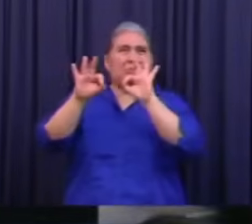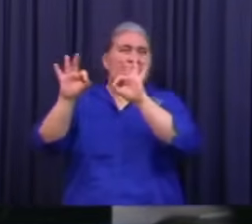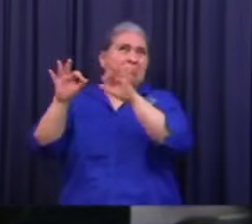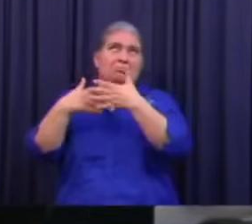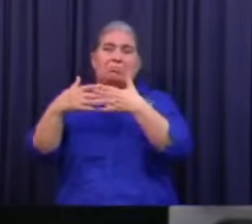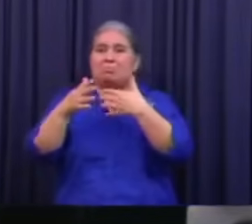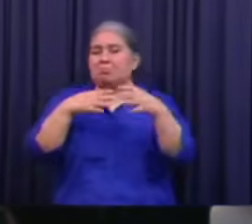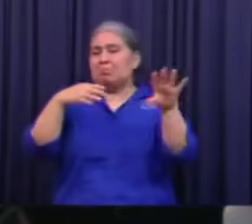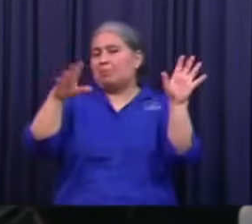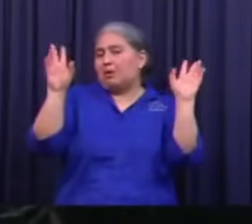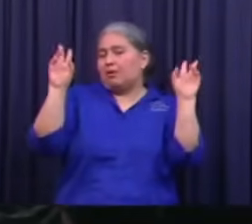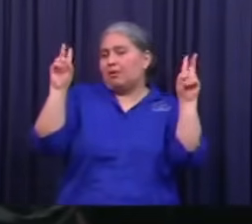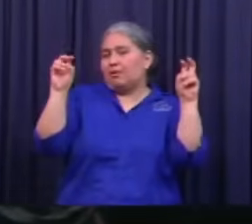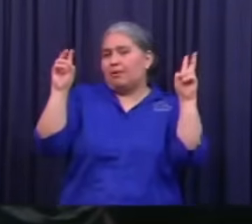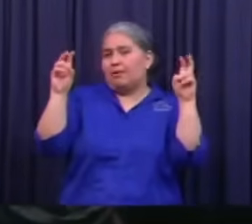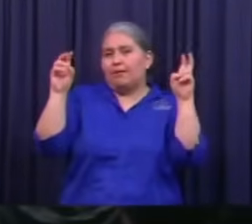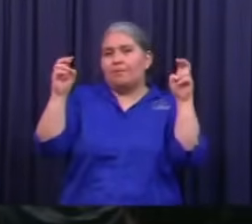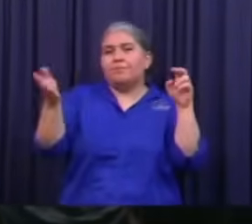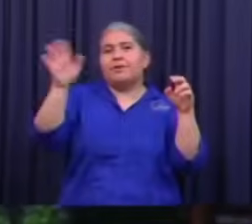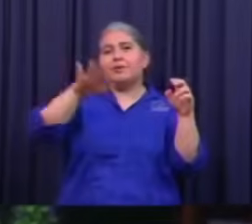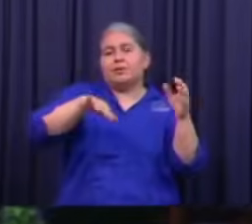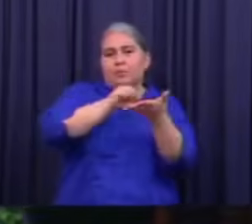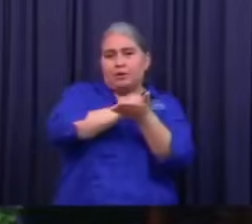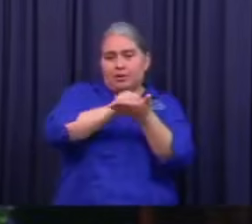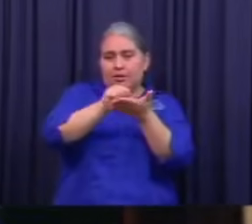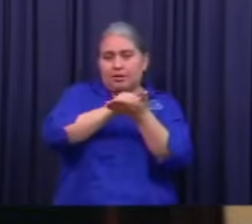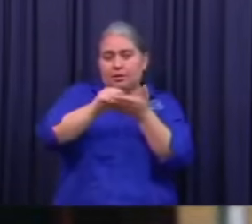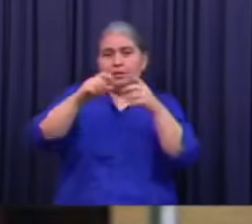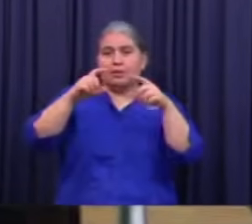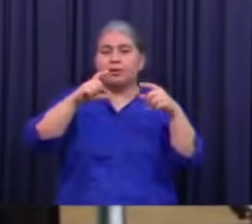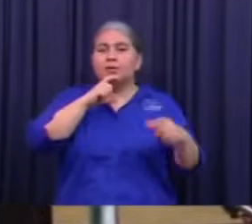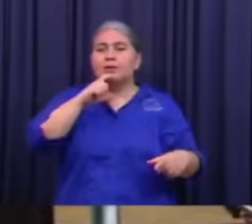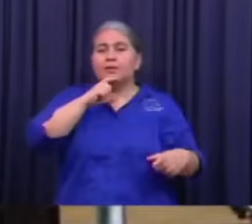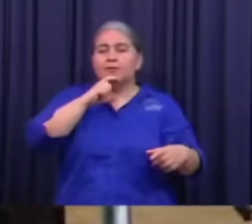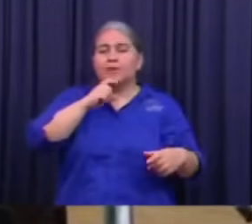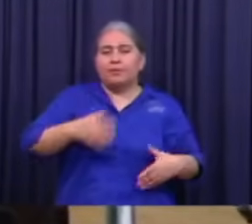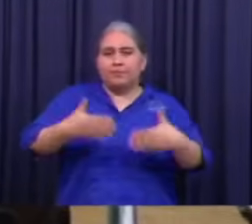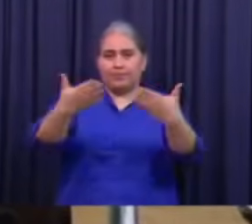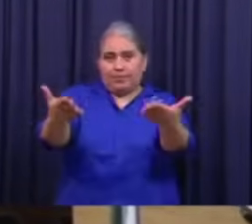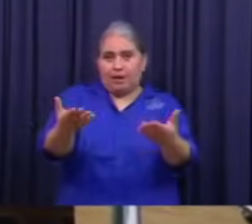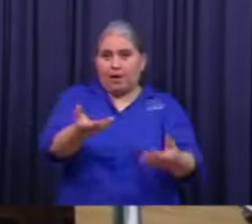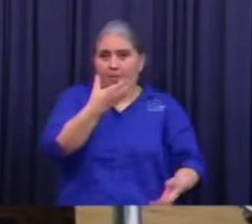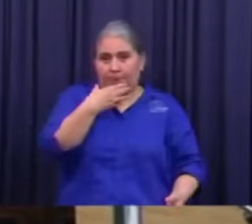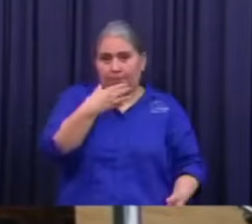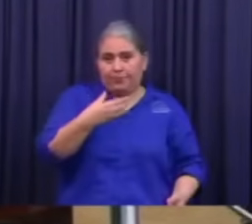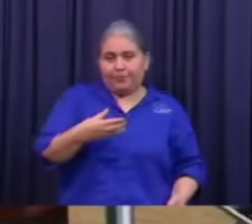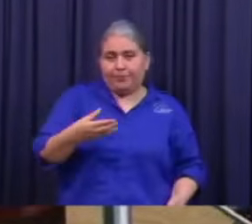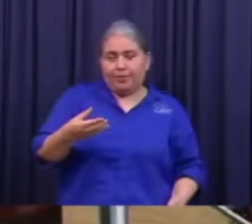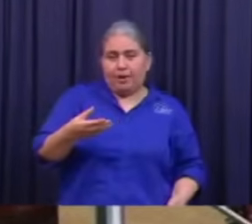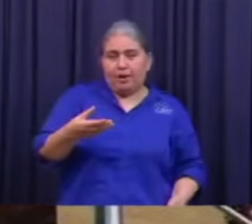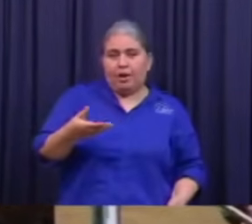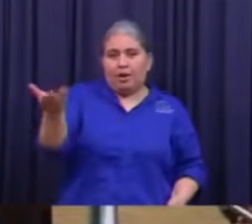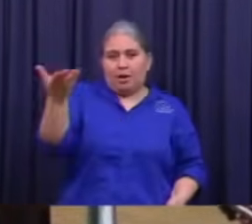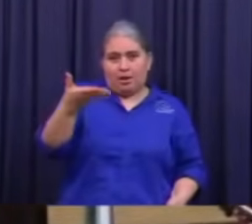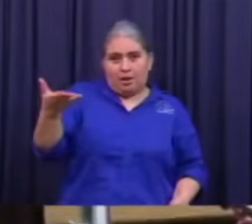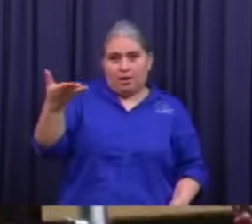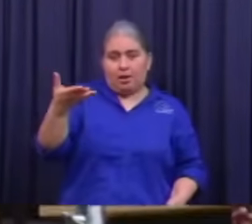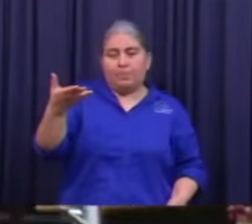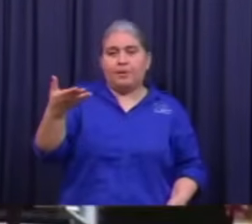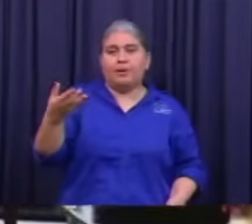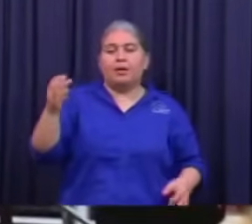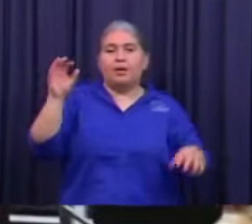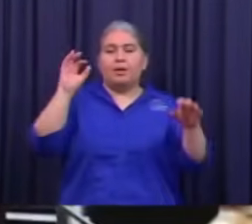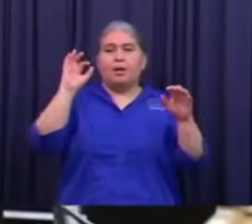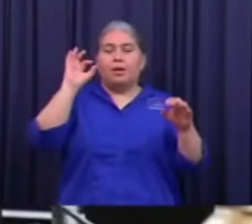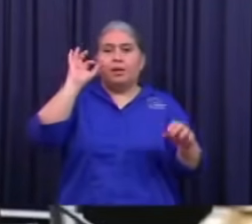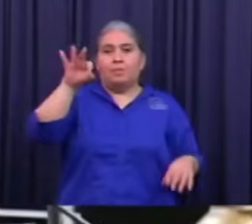cosa de cualquier cosa y ahora vamos a administrar la santa cena ahí les va el pan y ahí les va el vino y entonces el que ministraba a veces decía